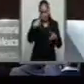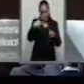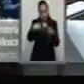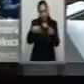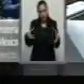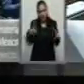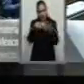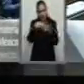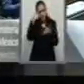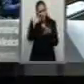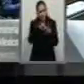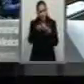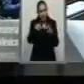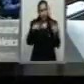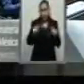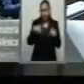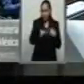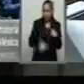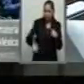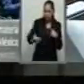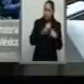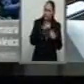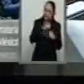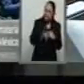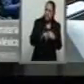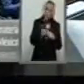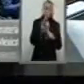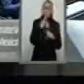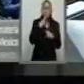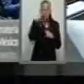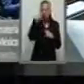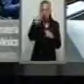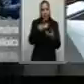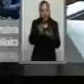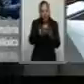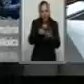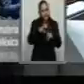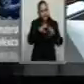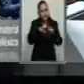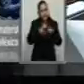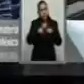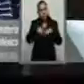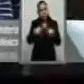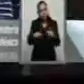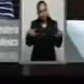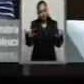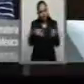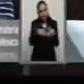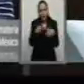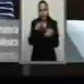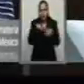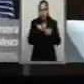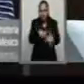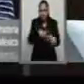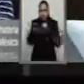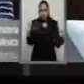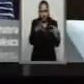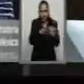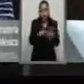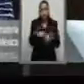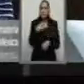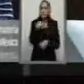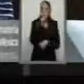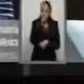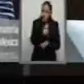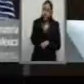otras entidades federativas. Sí al derecho a formar parte del constituyente permanente que se nos había negado. Sí a ampliar su derecho